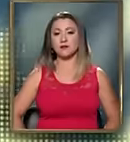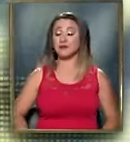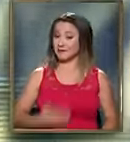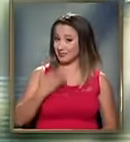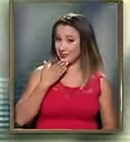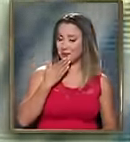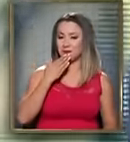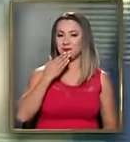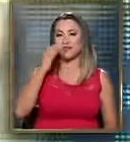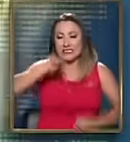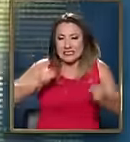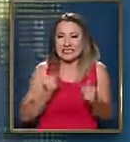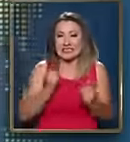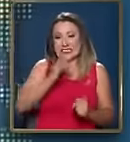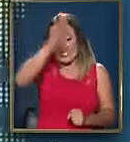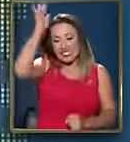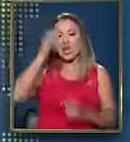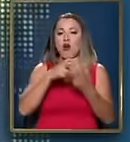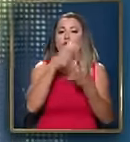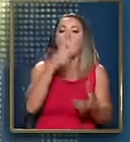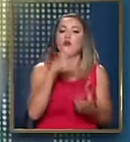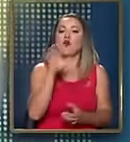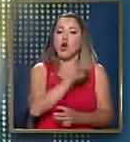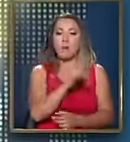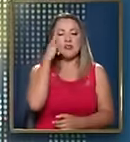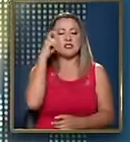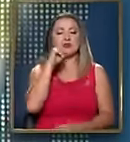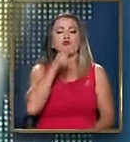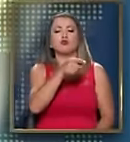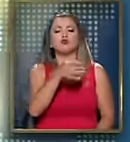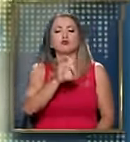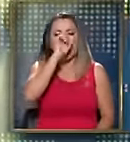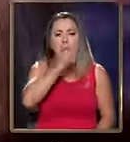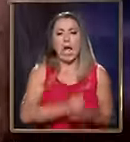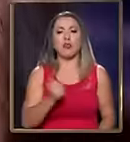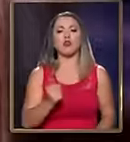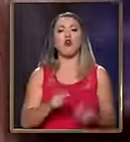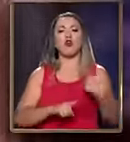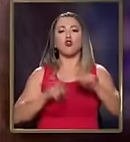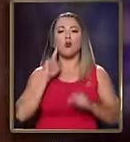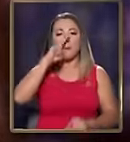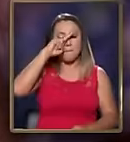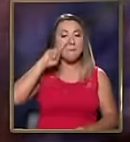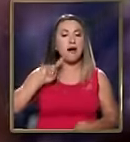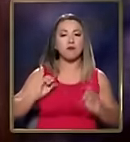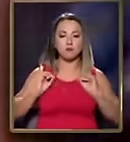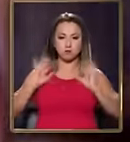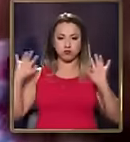Además, como la gallina empezaba a poner el huevo color, pensaba que lo estaban cagando con el pavo real. No, fue terrible, güey.